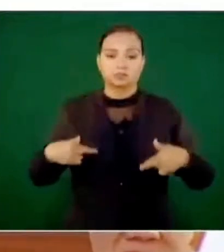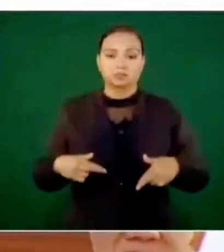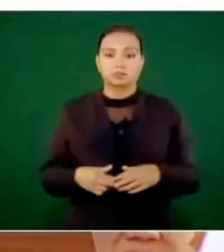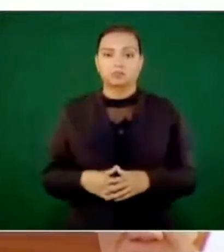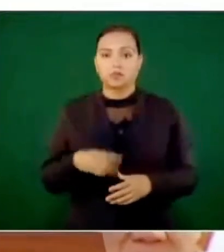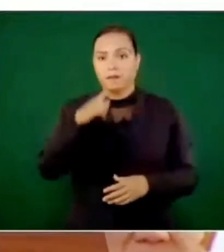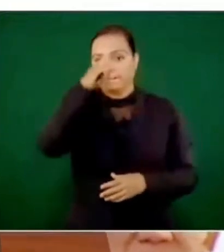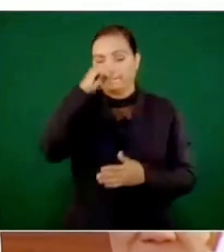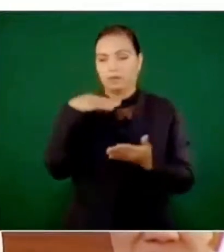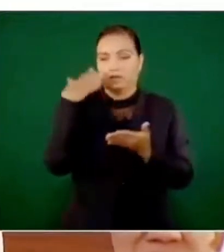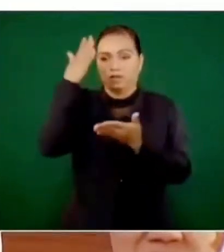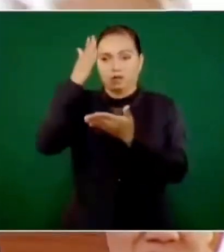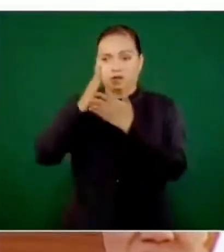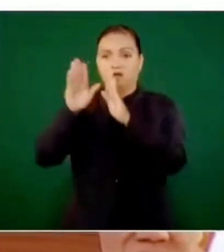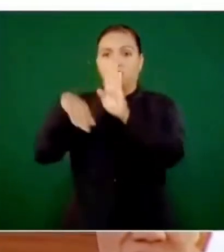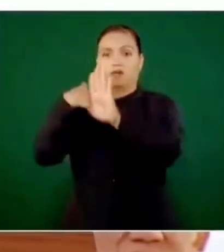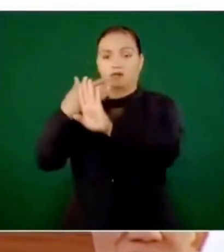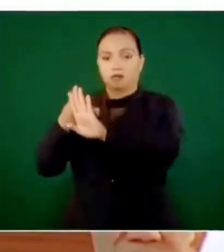para ir en contra